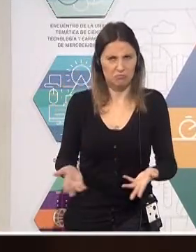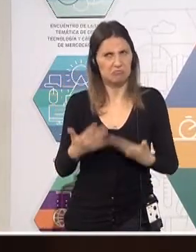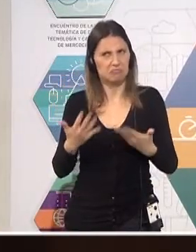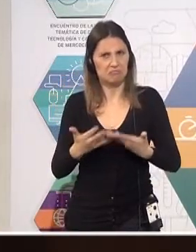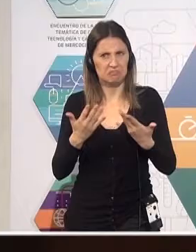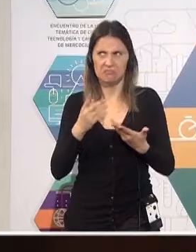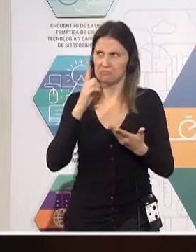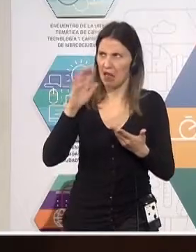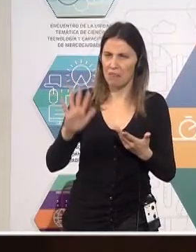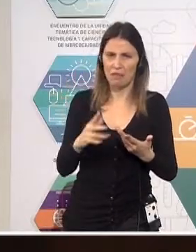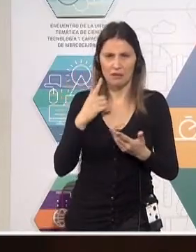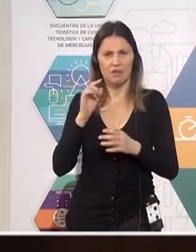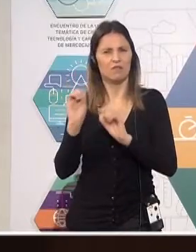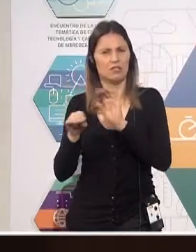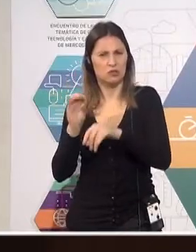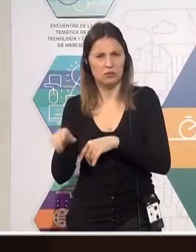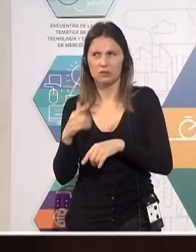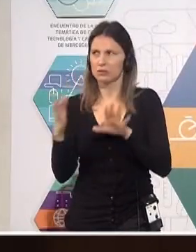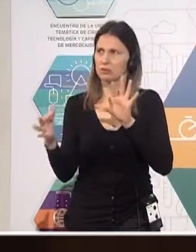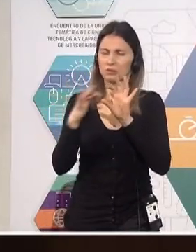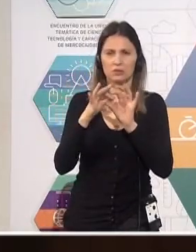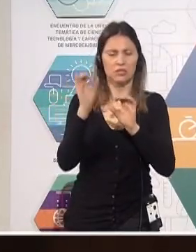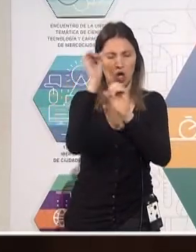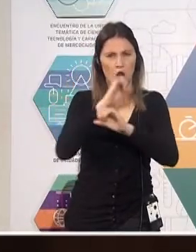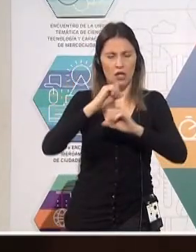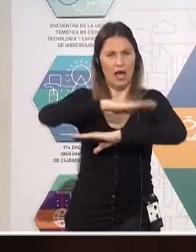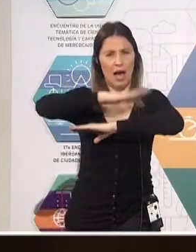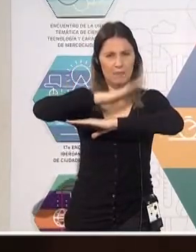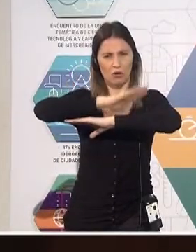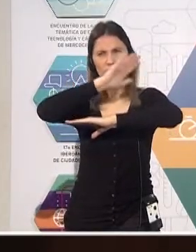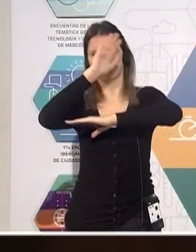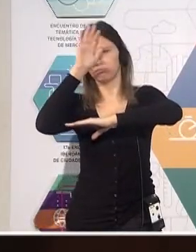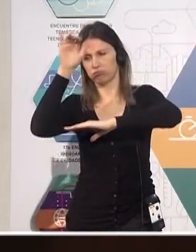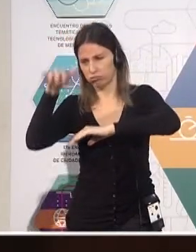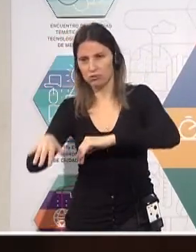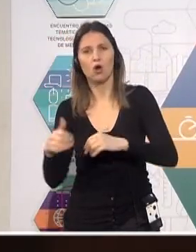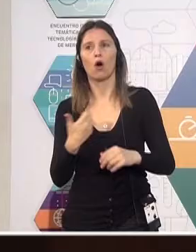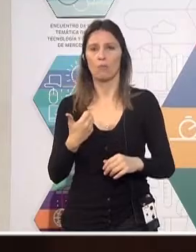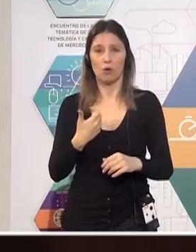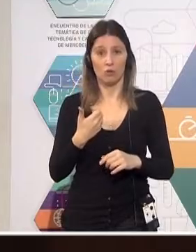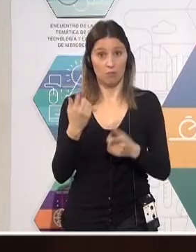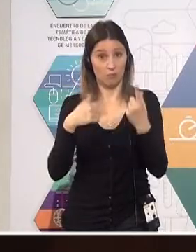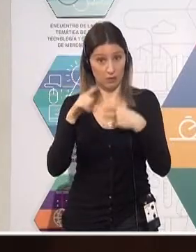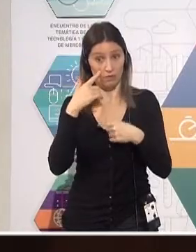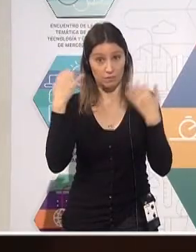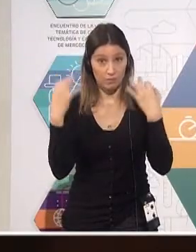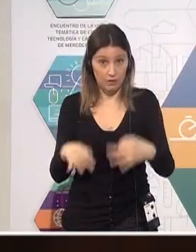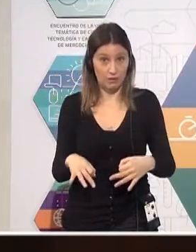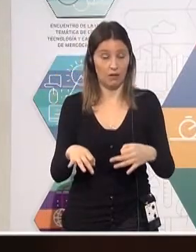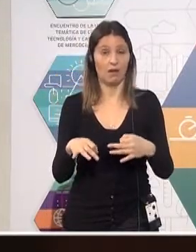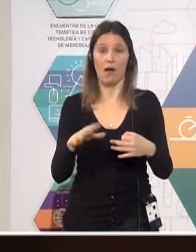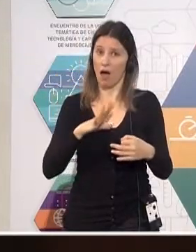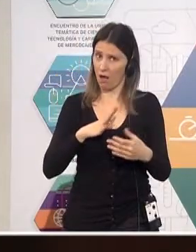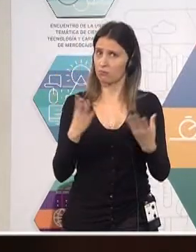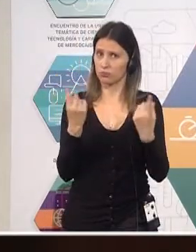tendría que ver tanto la tecnología en ver cómo un camión vuelca la basura pero sinceramente y no me quiero alargar este hay